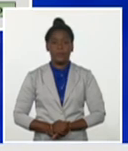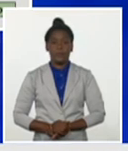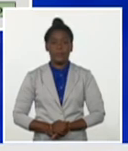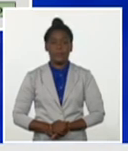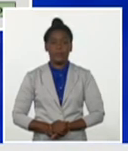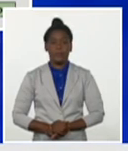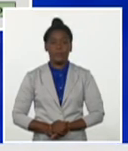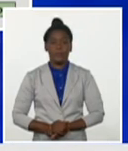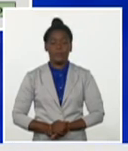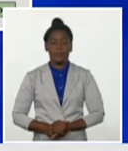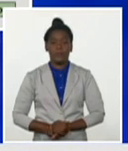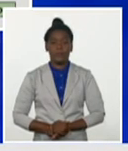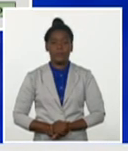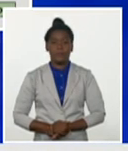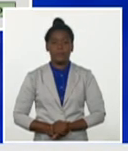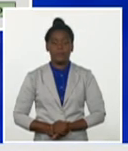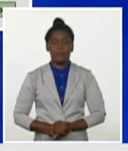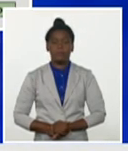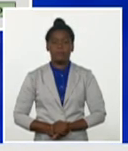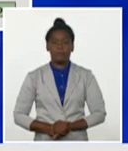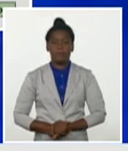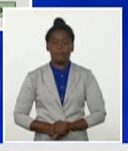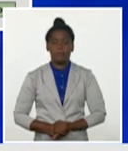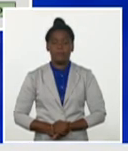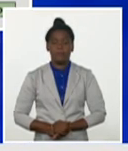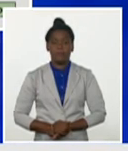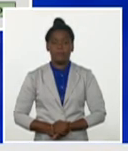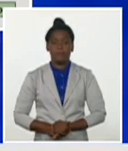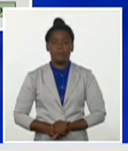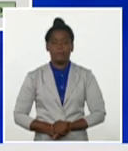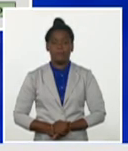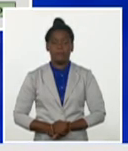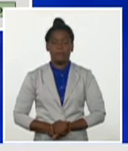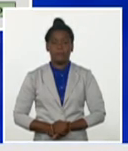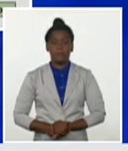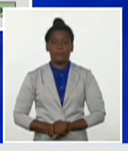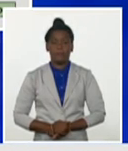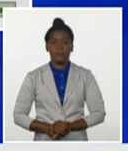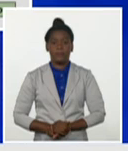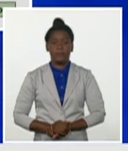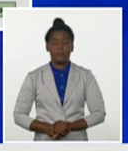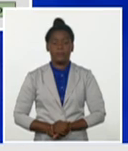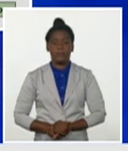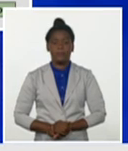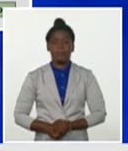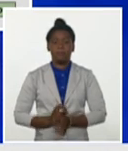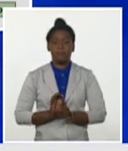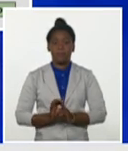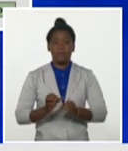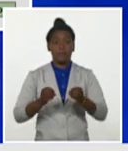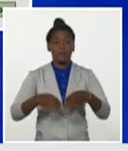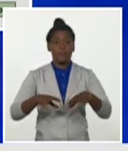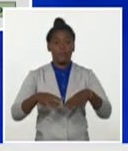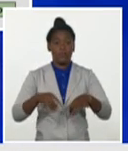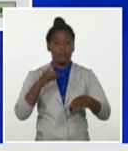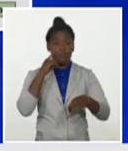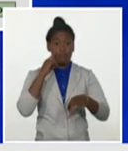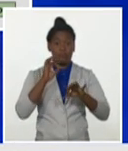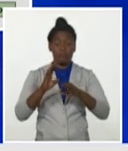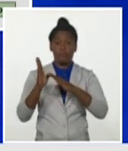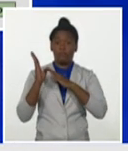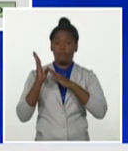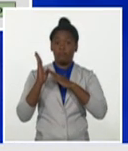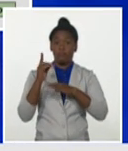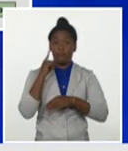tenido ningún caso en los últimos 15 días. Ese es el comportamiento de la incidencia y ahí ustedes pueden ver la